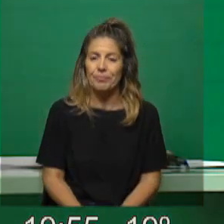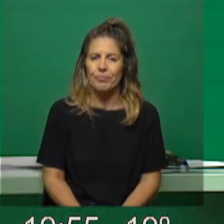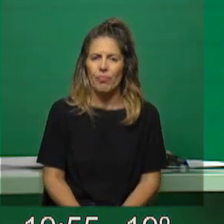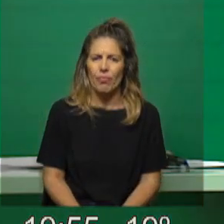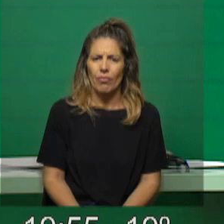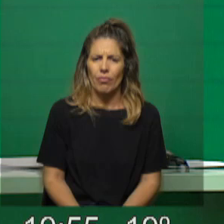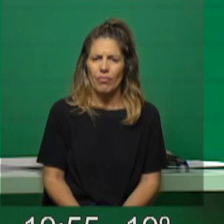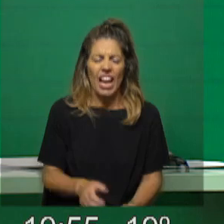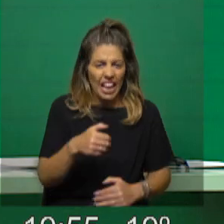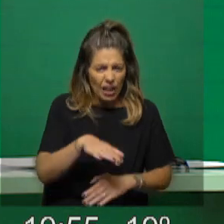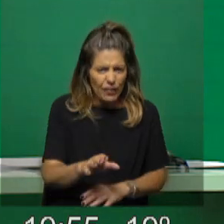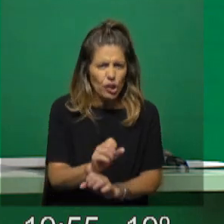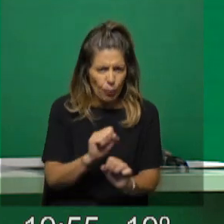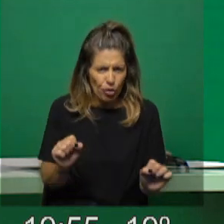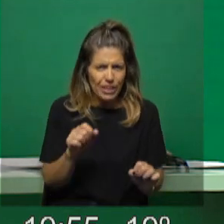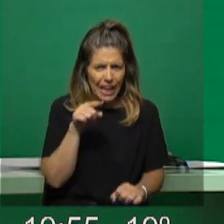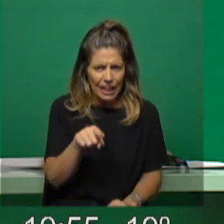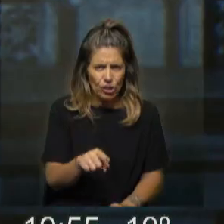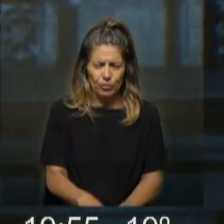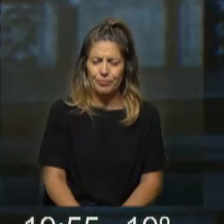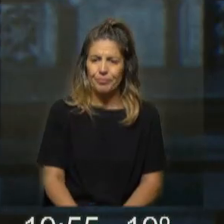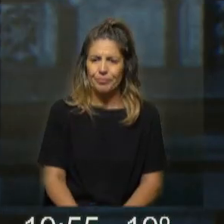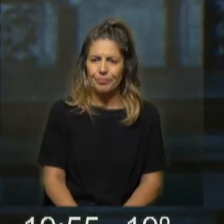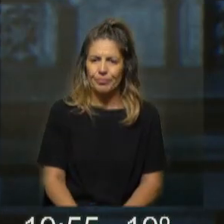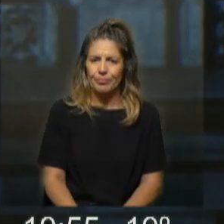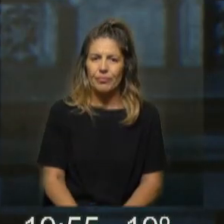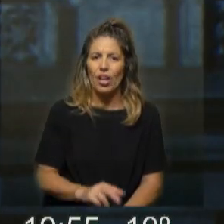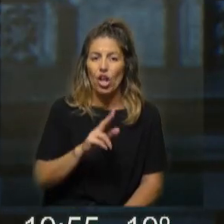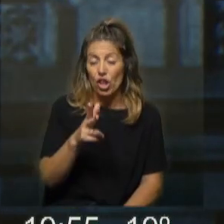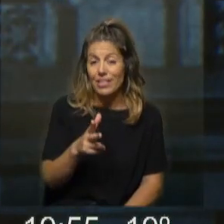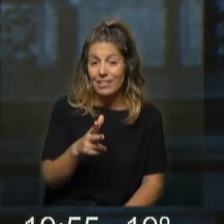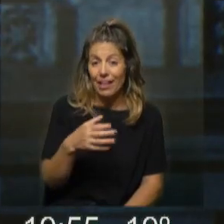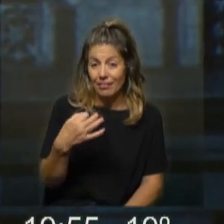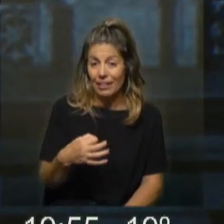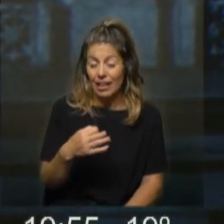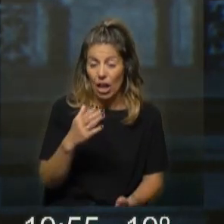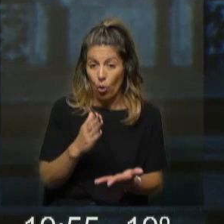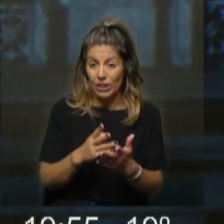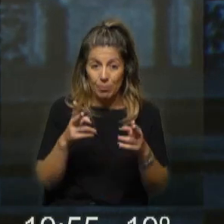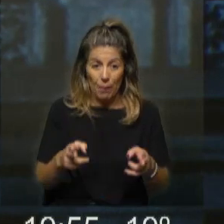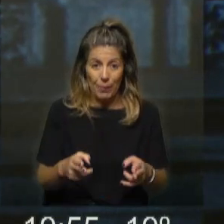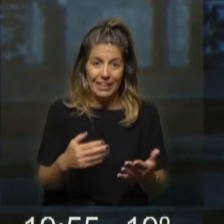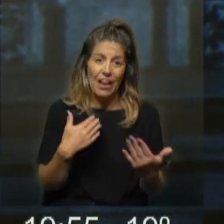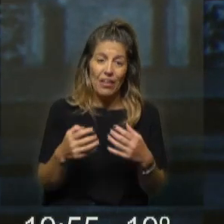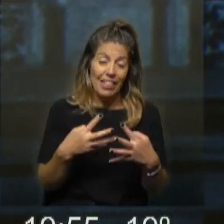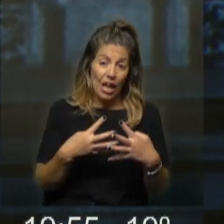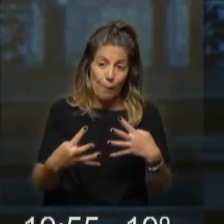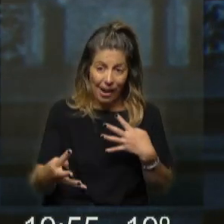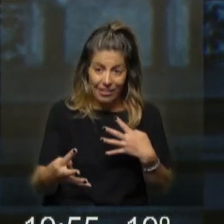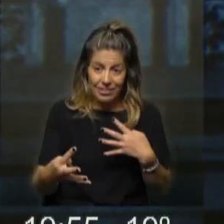¿Y qué efectos podría tener esto, Julieta? Bueno, lo decía Daniel Chaschetti en realidad en la última parte. Hablaba de